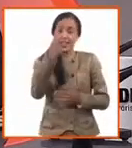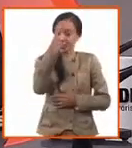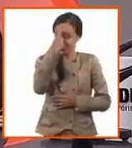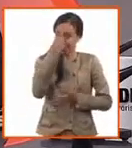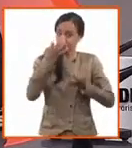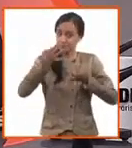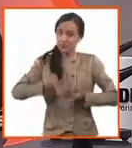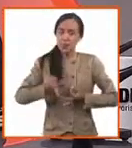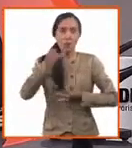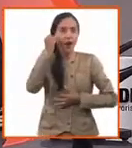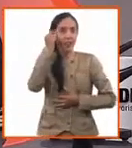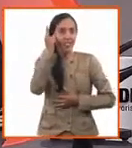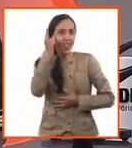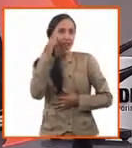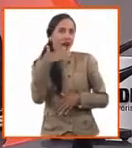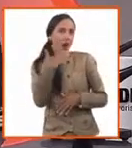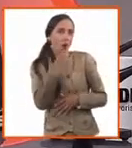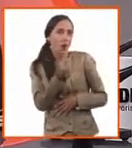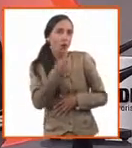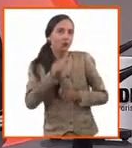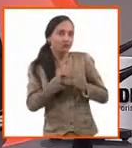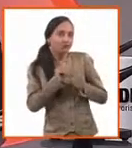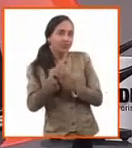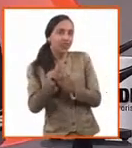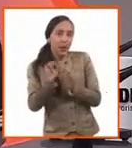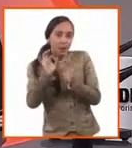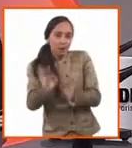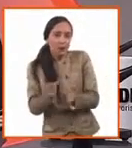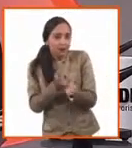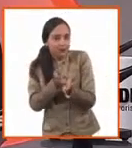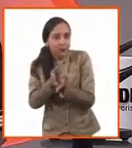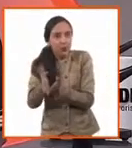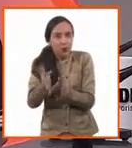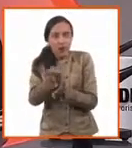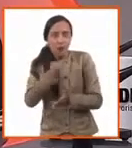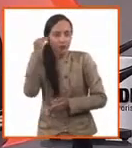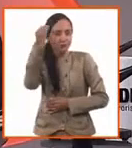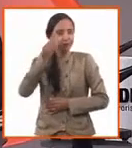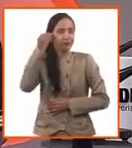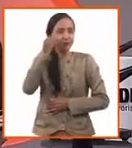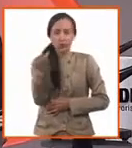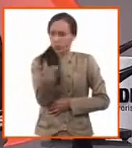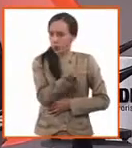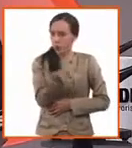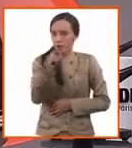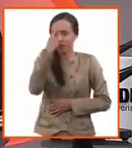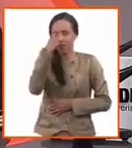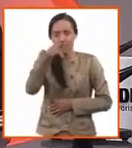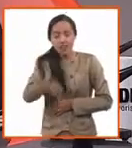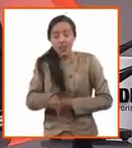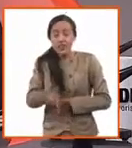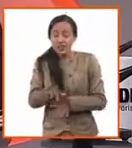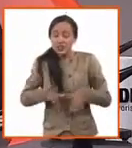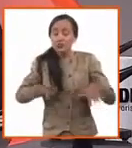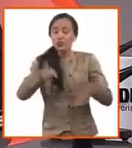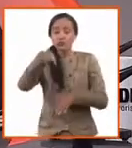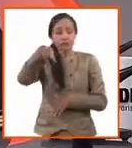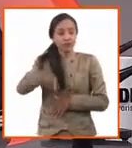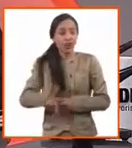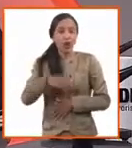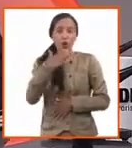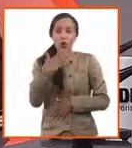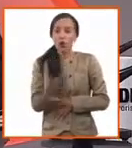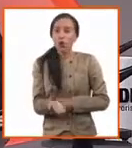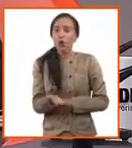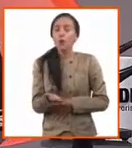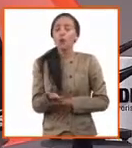sus ideas y cómo seguir viendo interpretando reinterpretando llevando a también a nuestra realidad o viviendo de su